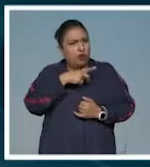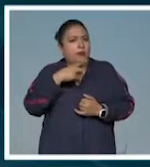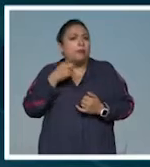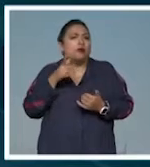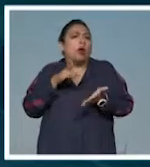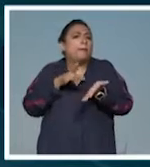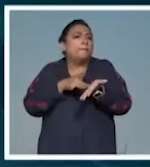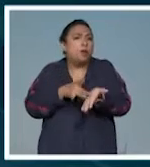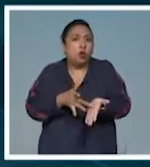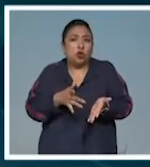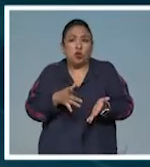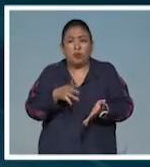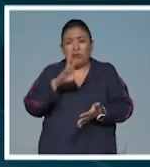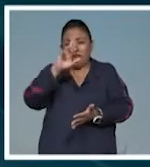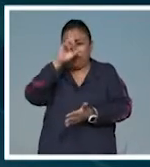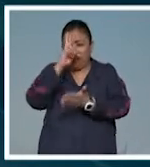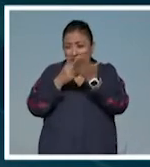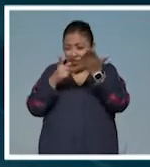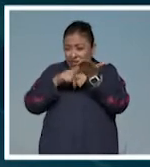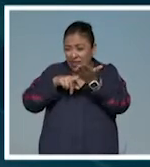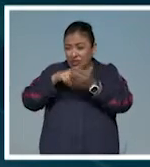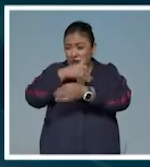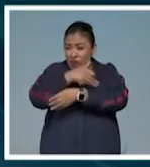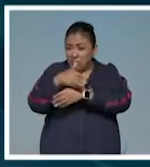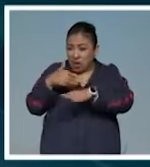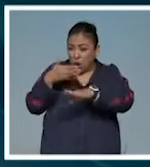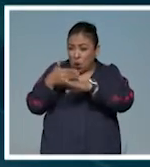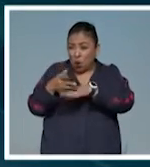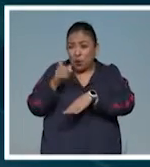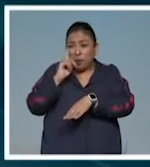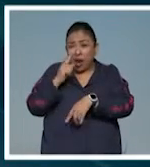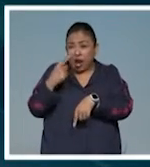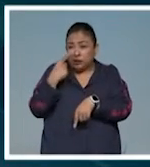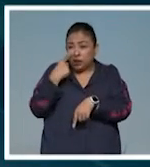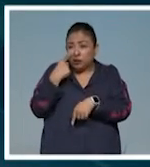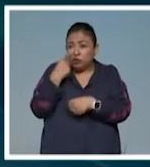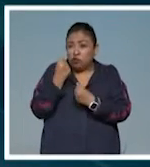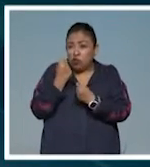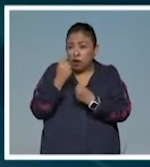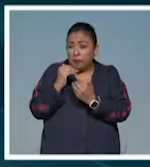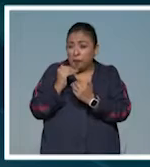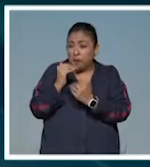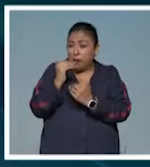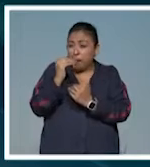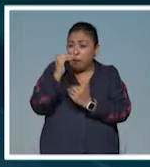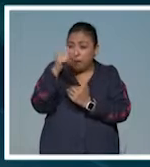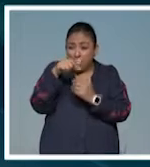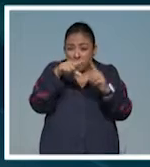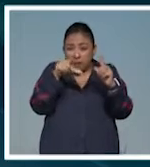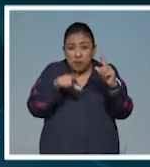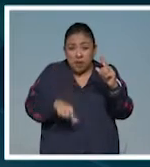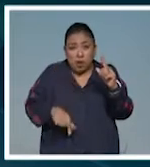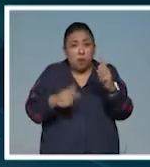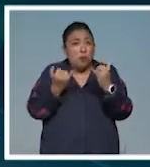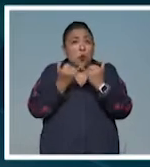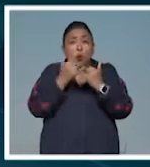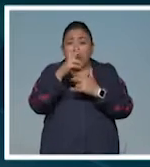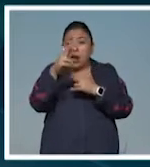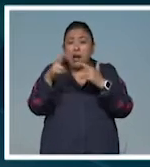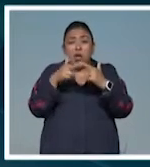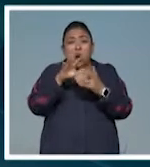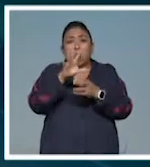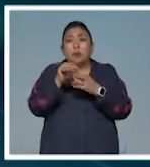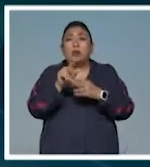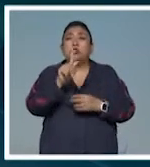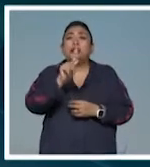nuestra parte la violencia intrafamiliar contra la mujer es una tendencia en aumento en nuestro país pero también en toda la región por lo